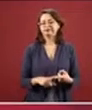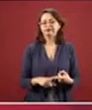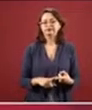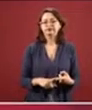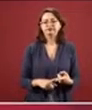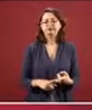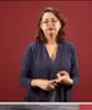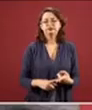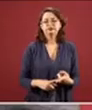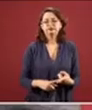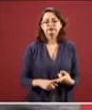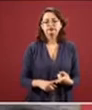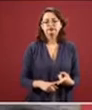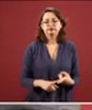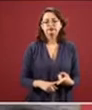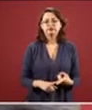de impuestos.